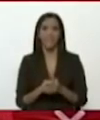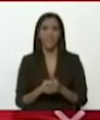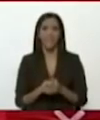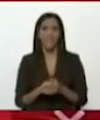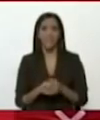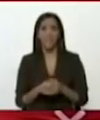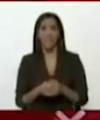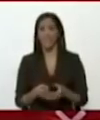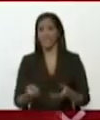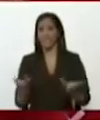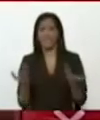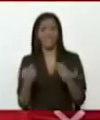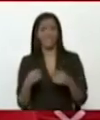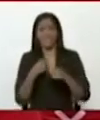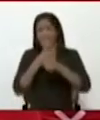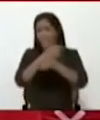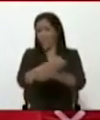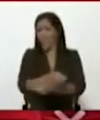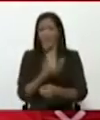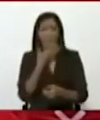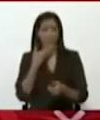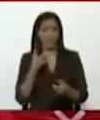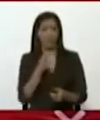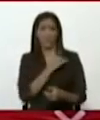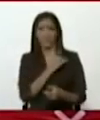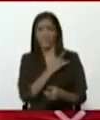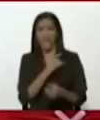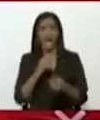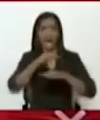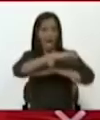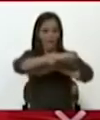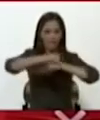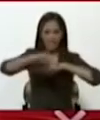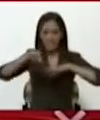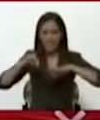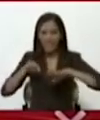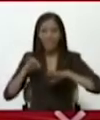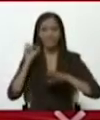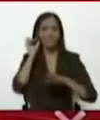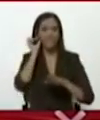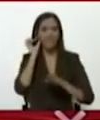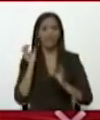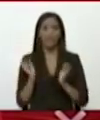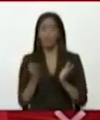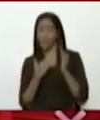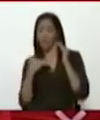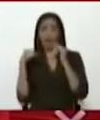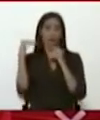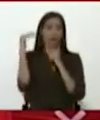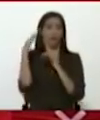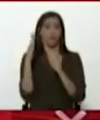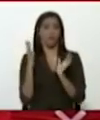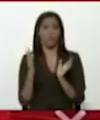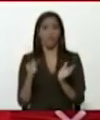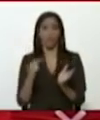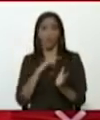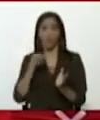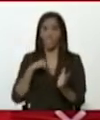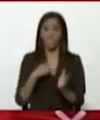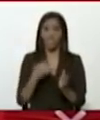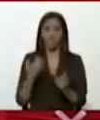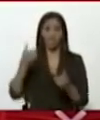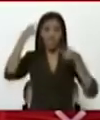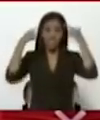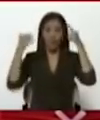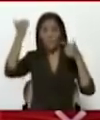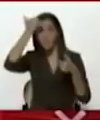formada, egresada de las mejores universidades... Arquitecto. Arquitecta de la alta alcurnia, de la que dice, no somos los